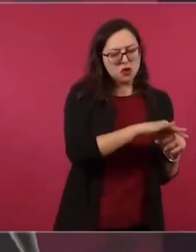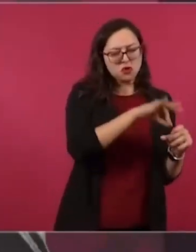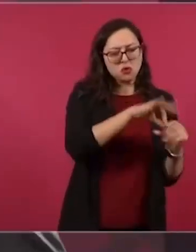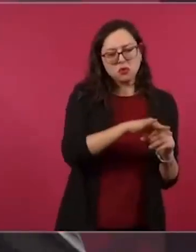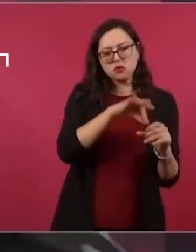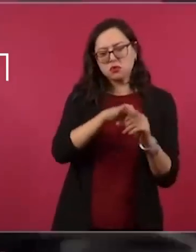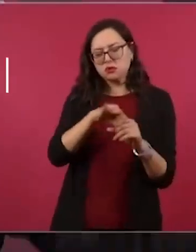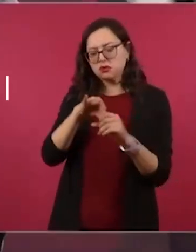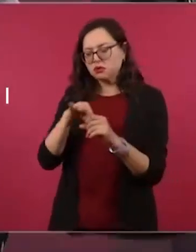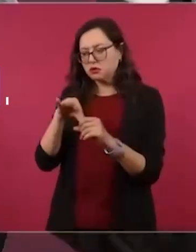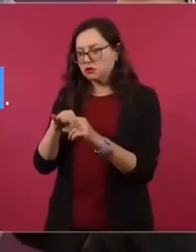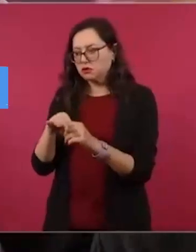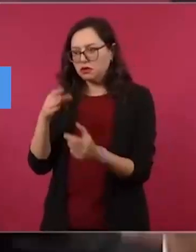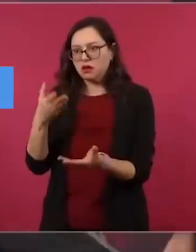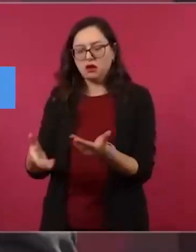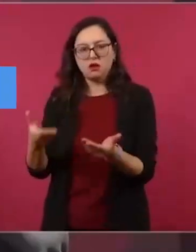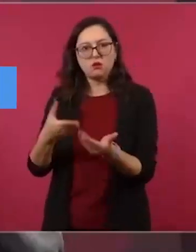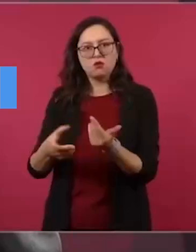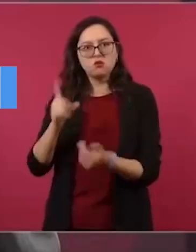la que obtiene más votos